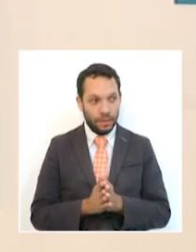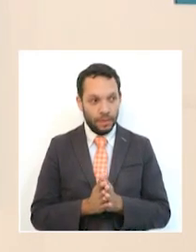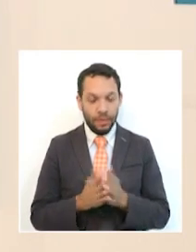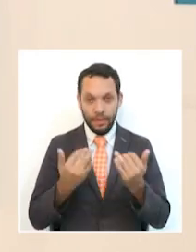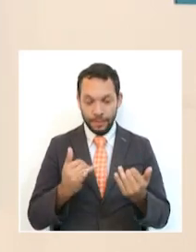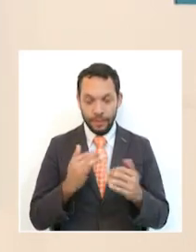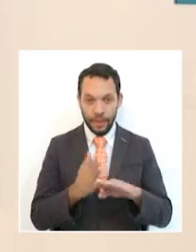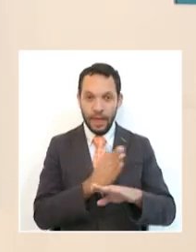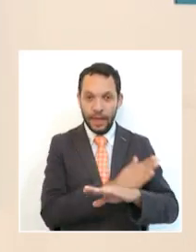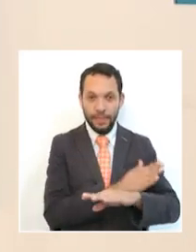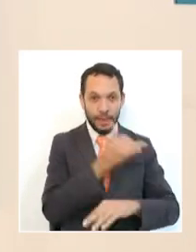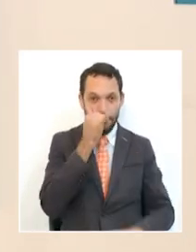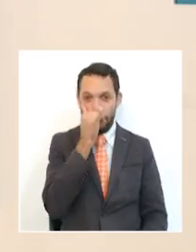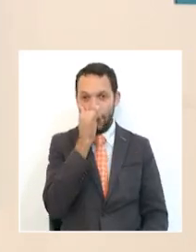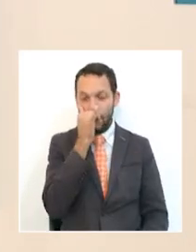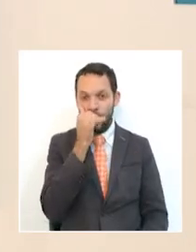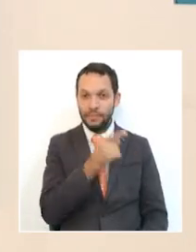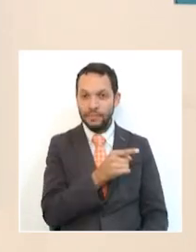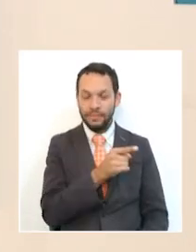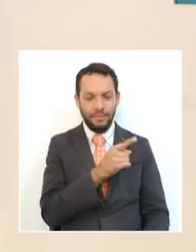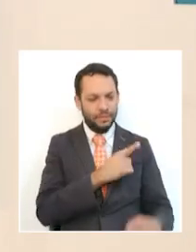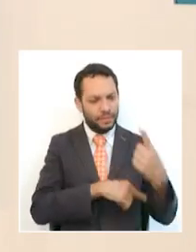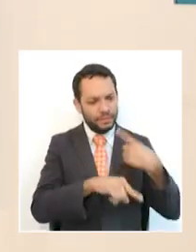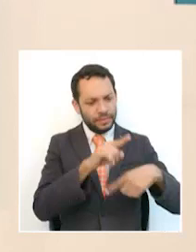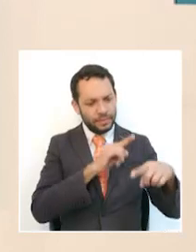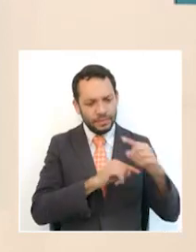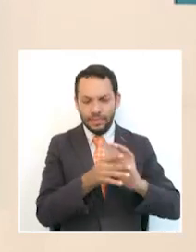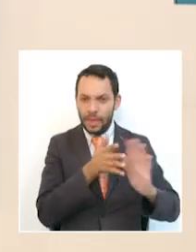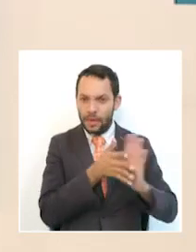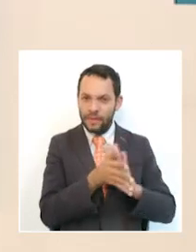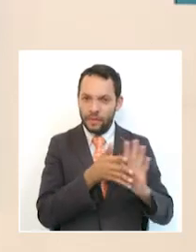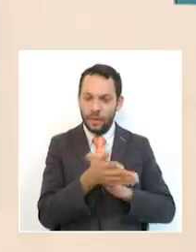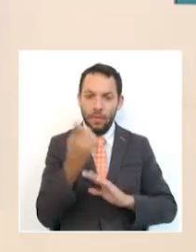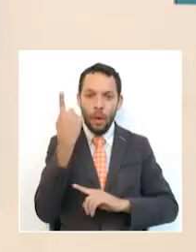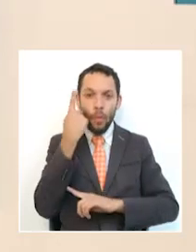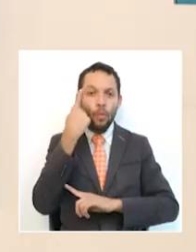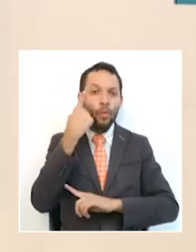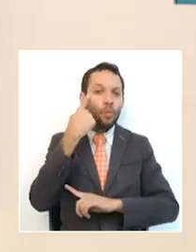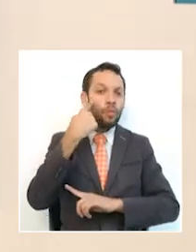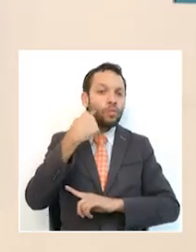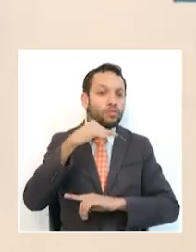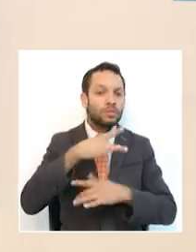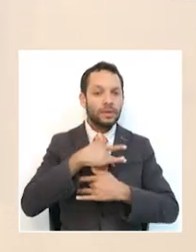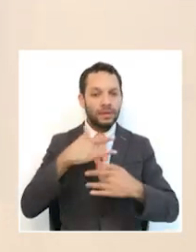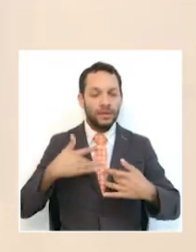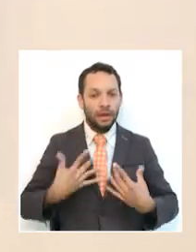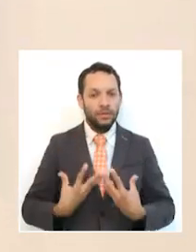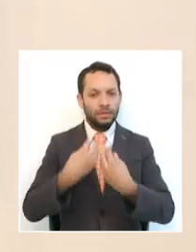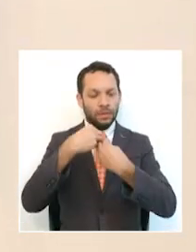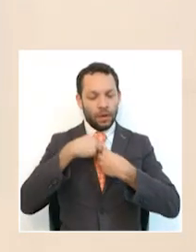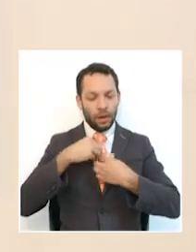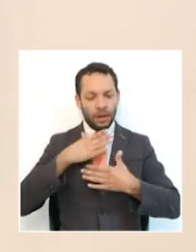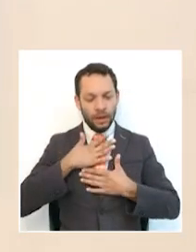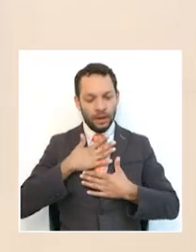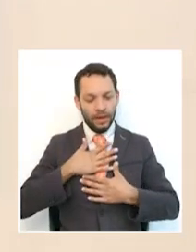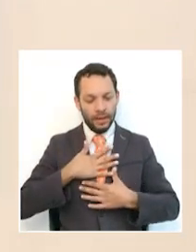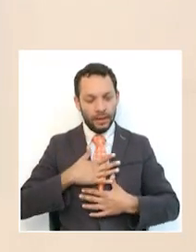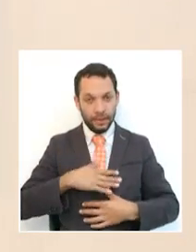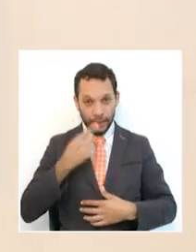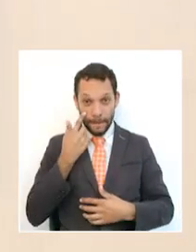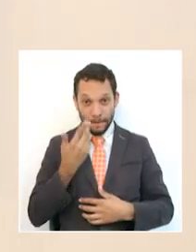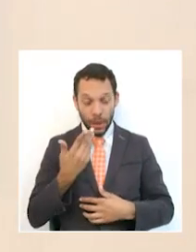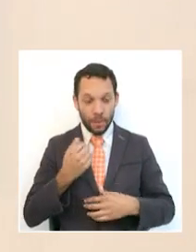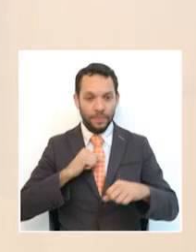el vídeo que acabamos de ver es un poco de lo que se vive en un día para tu alma y definitivamente ustedes pudieron ver